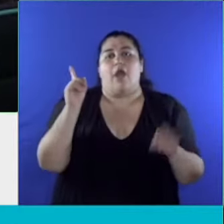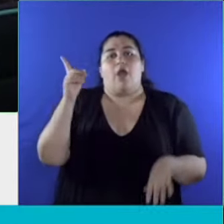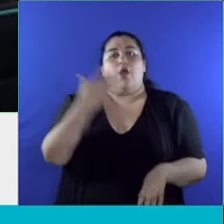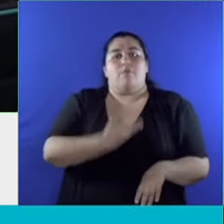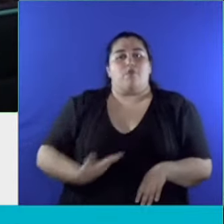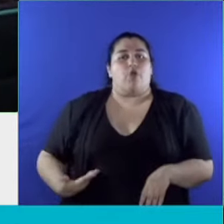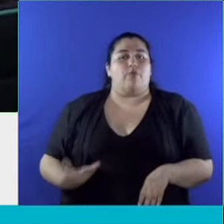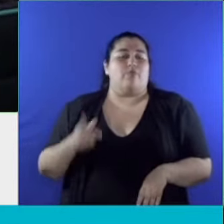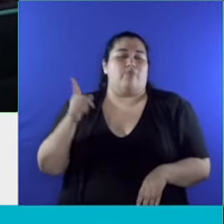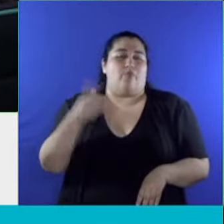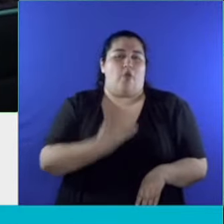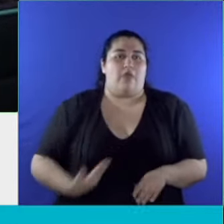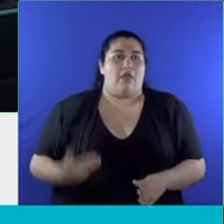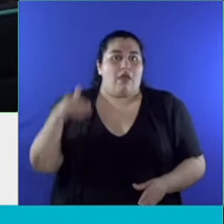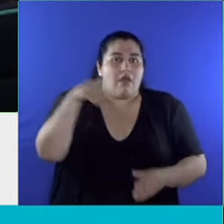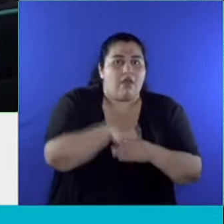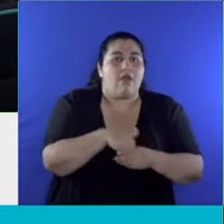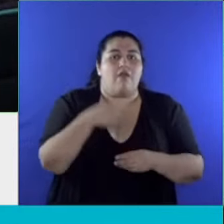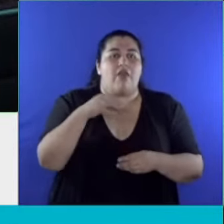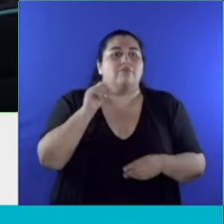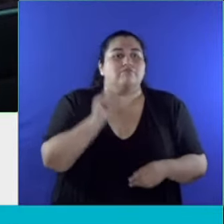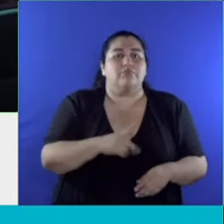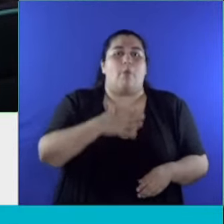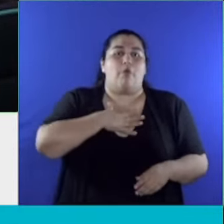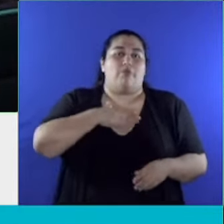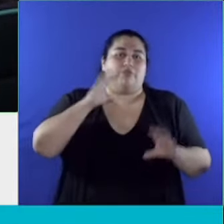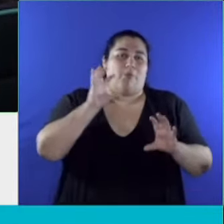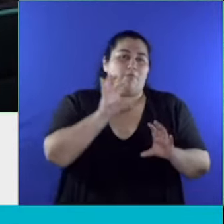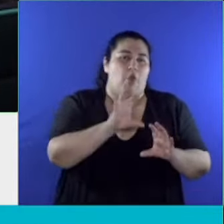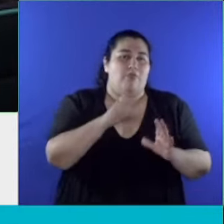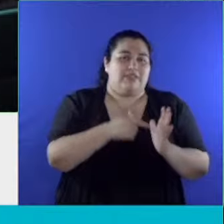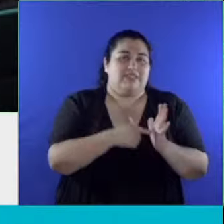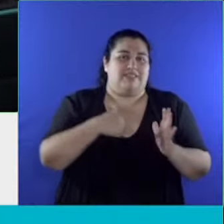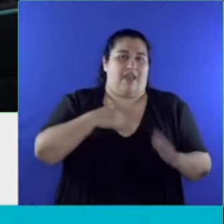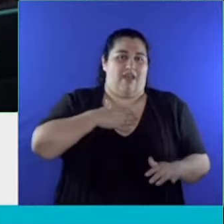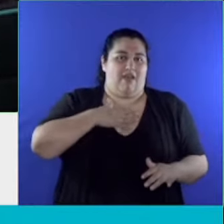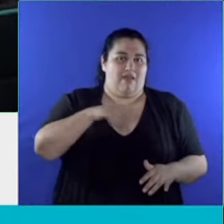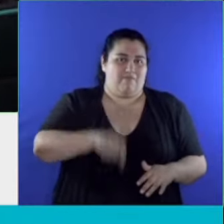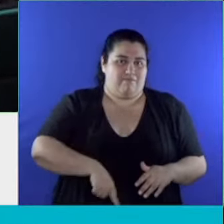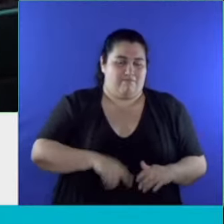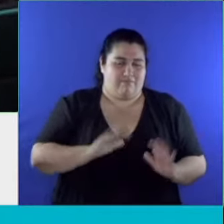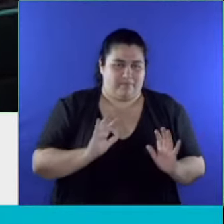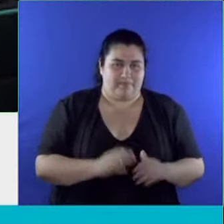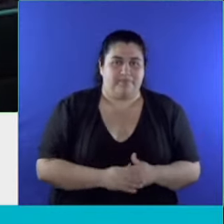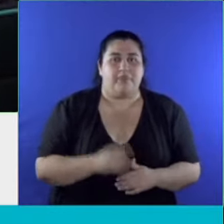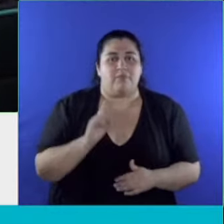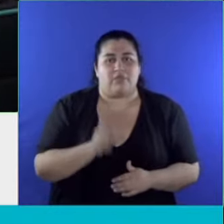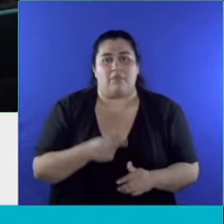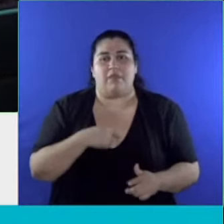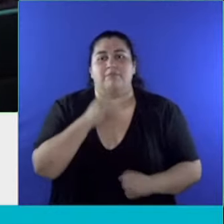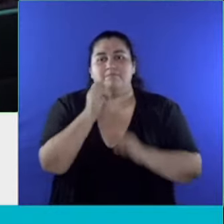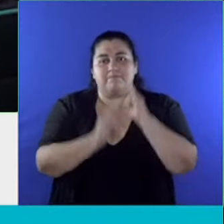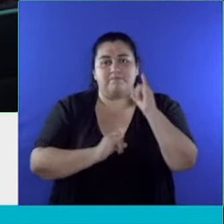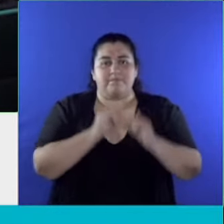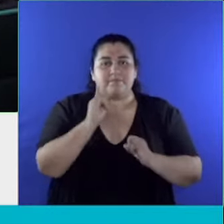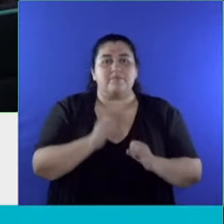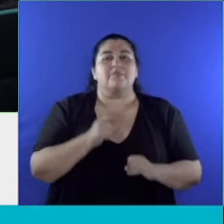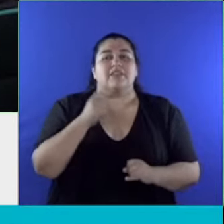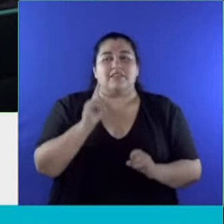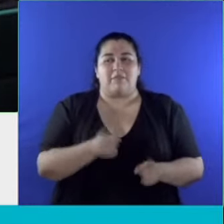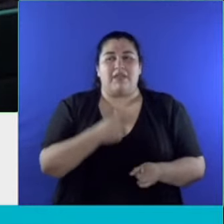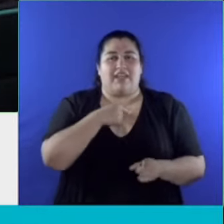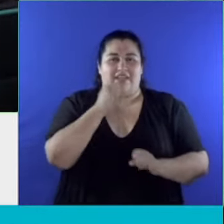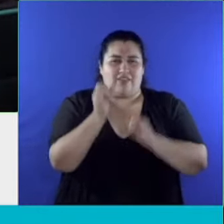provincia y del municipio porque es parte de nuestro ya patrimonio provincial y también decir y le puedo asegurar señor